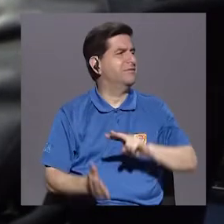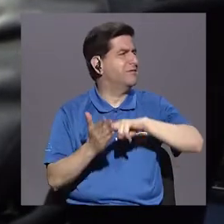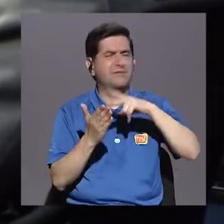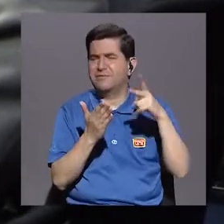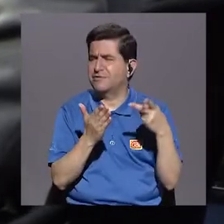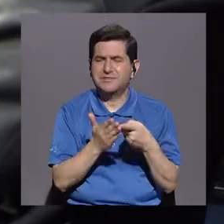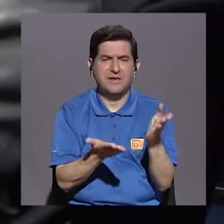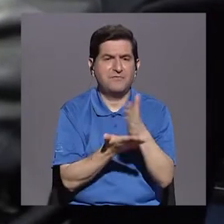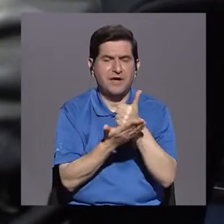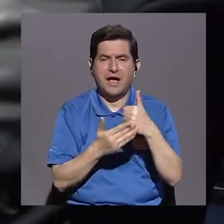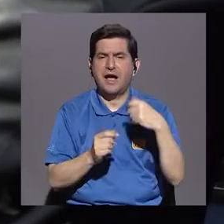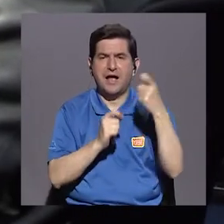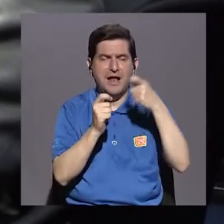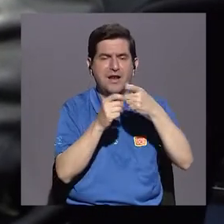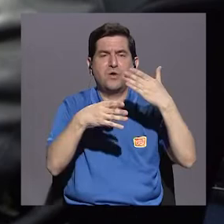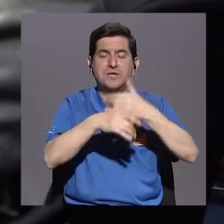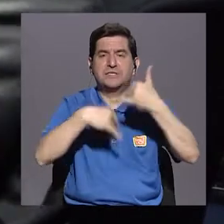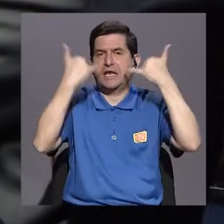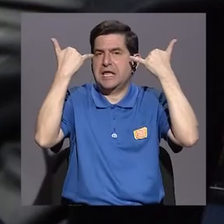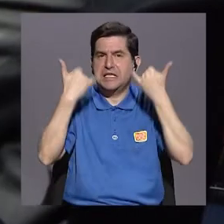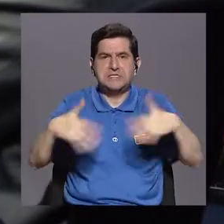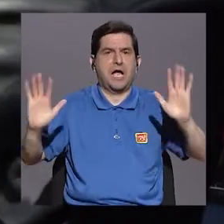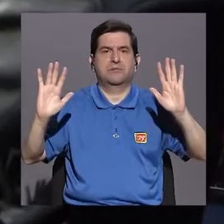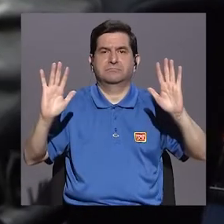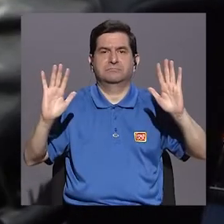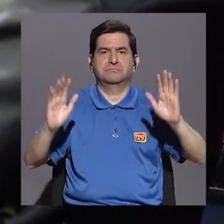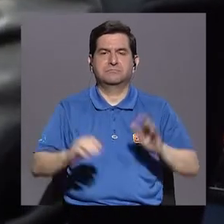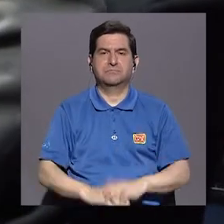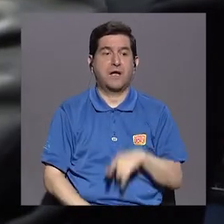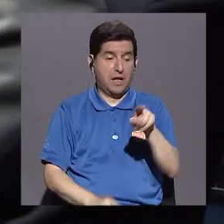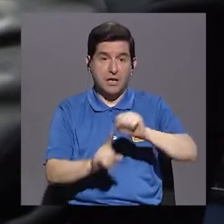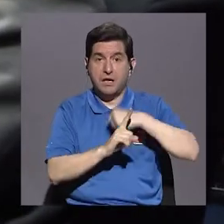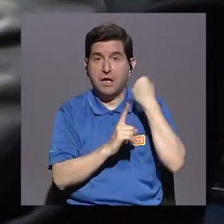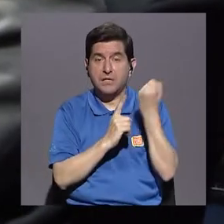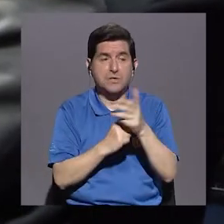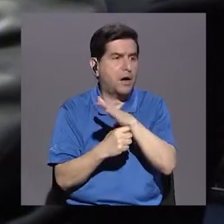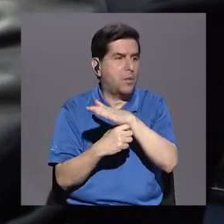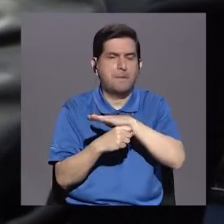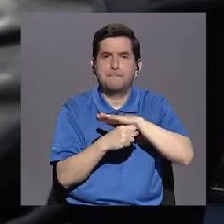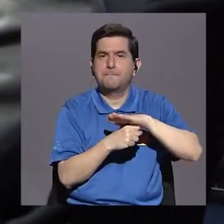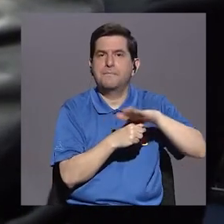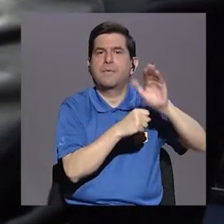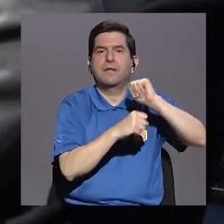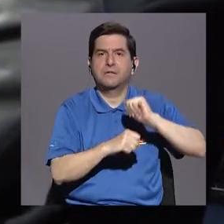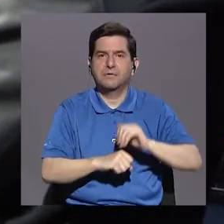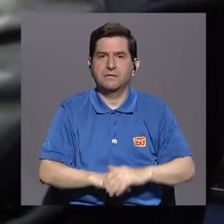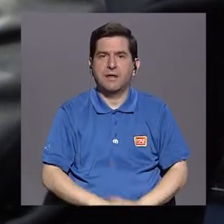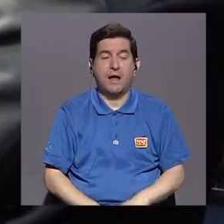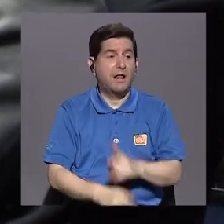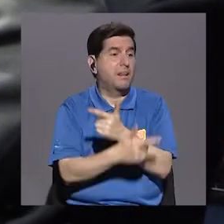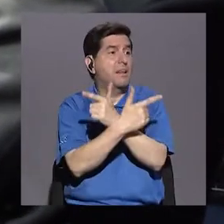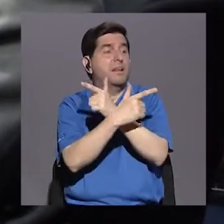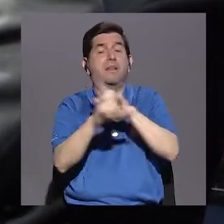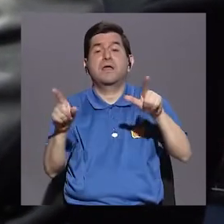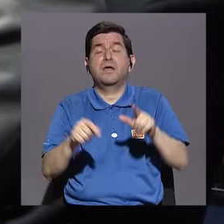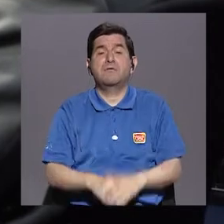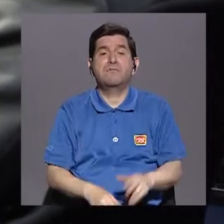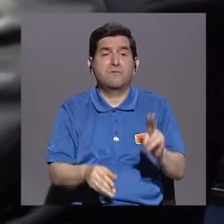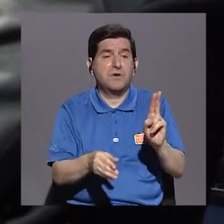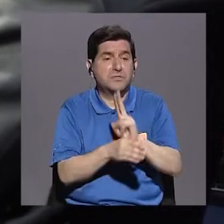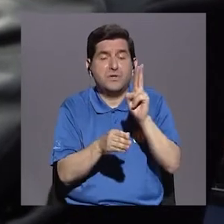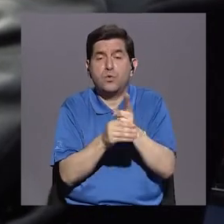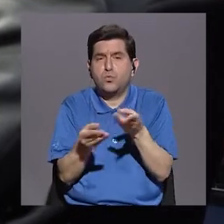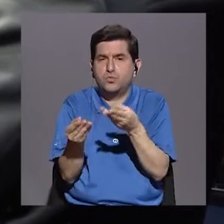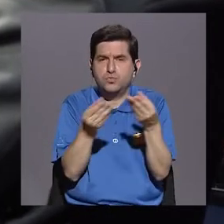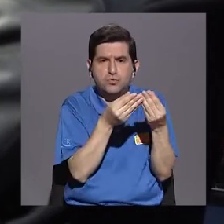que hacemos algo específico y ya eso nos dejó totalmente libres de consumo